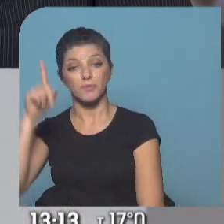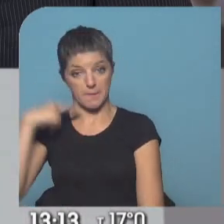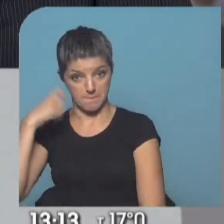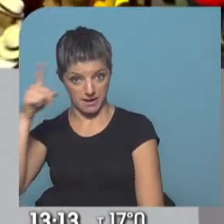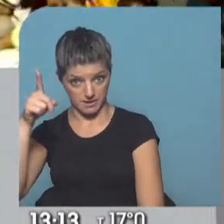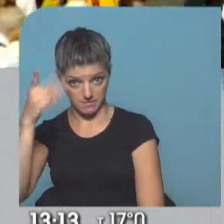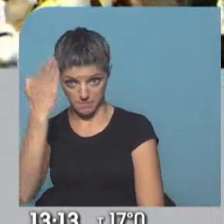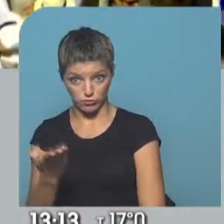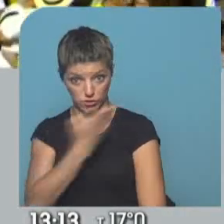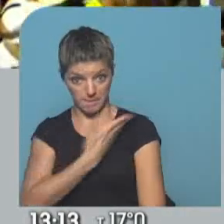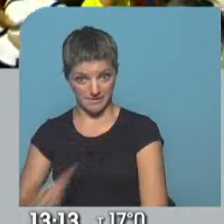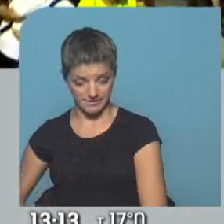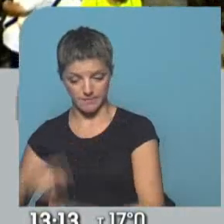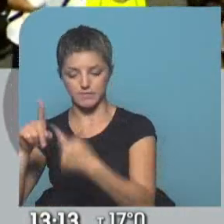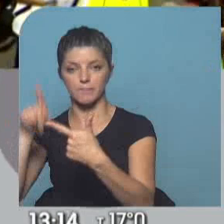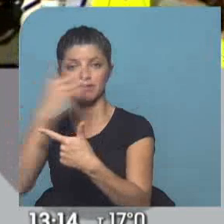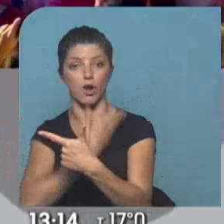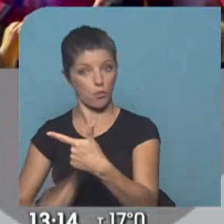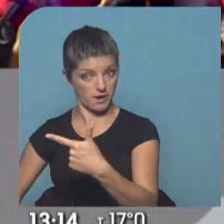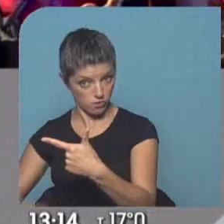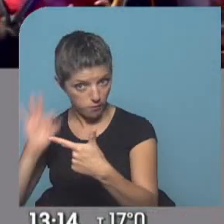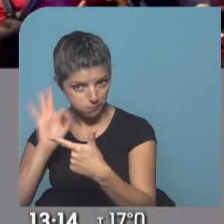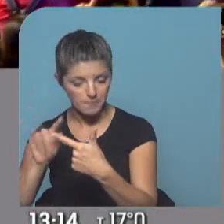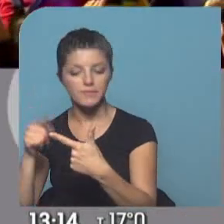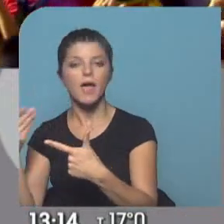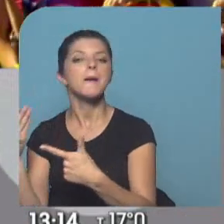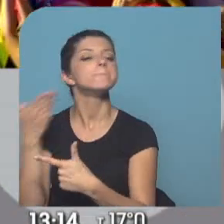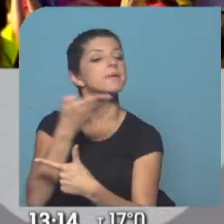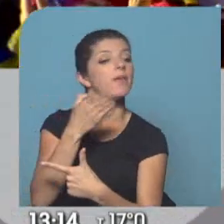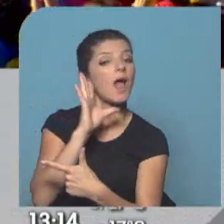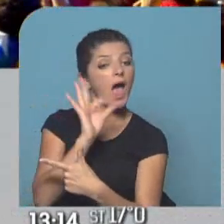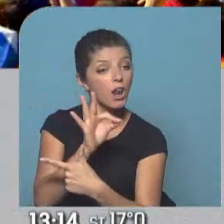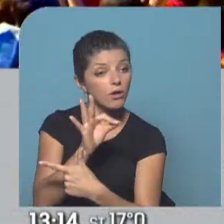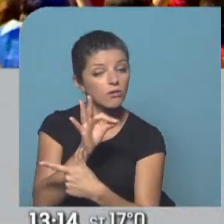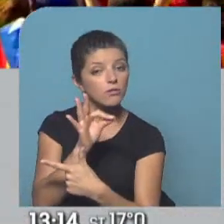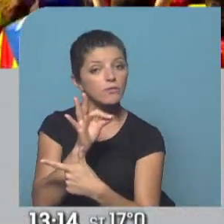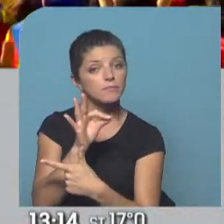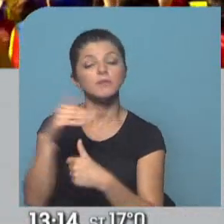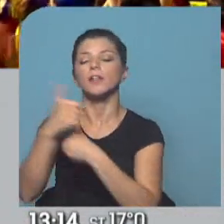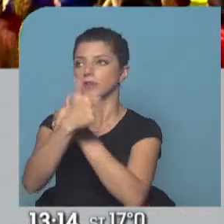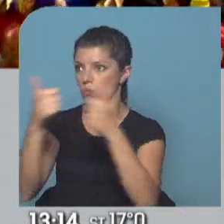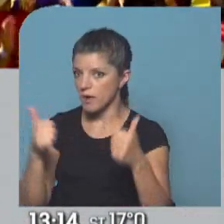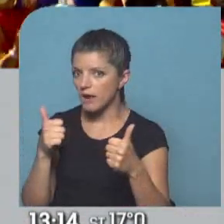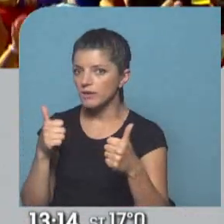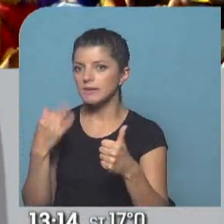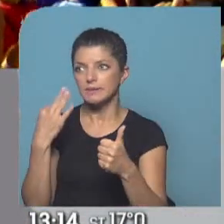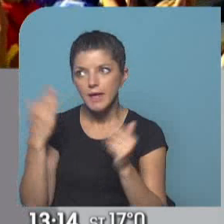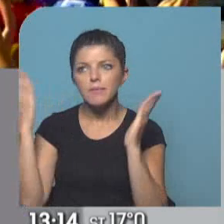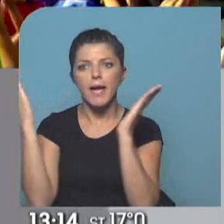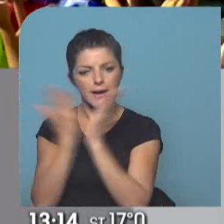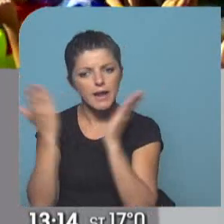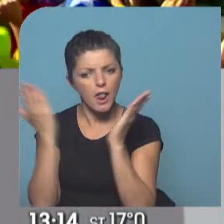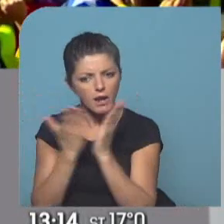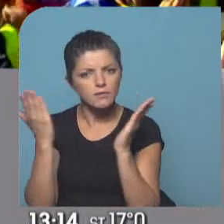presidente, con el gobierno en pleno, le piden algo y obviamente que el tribunal tiene que estudiarlo y por